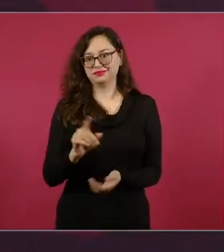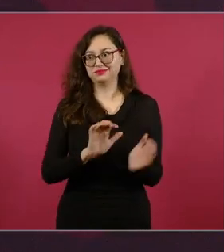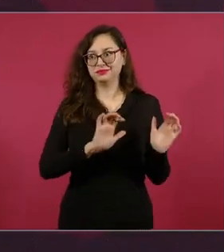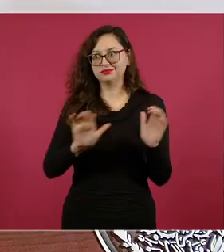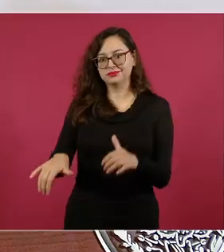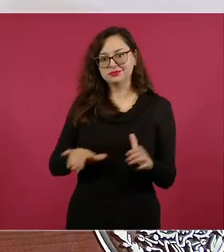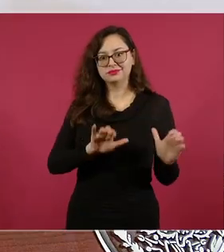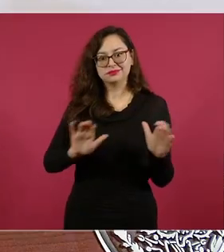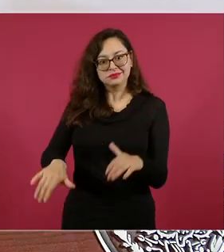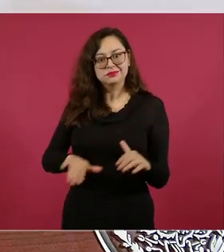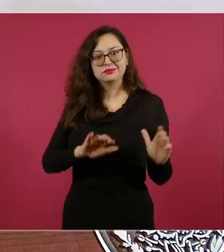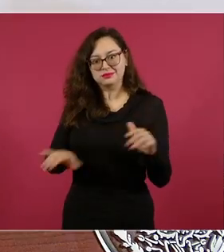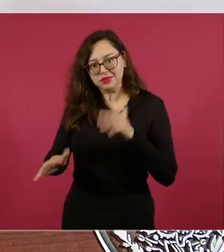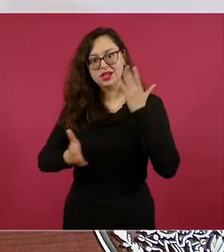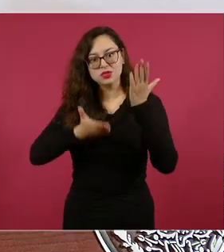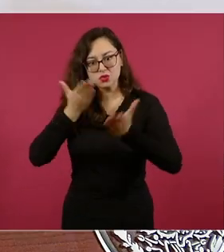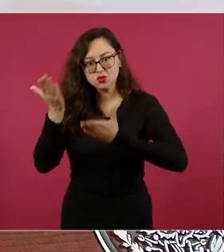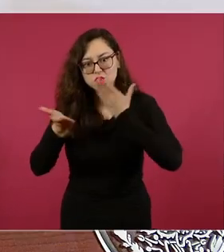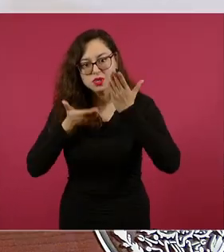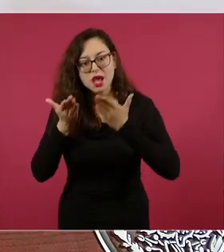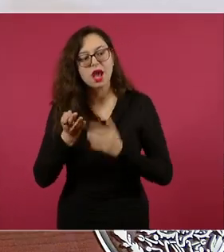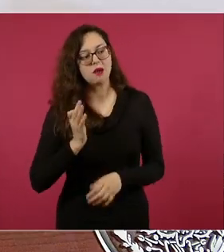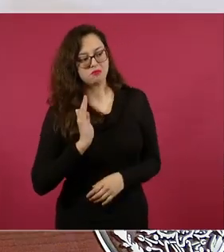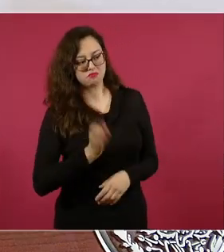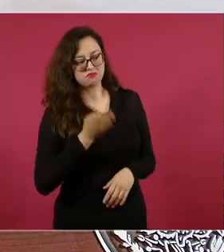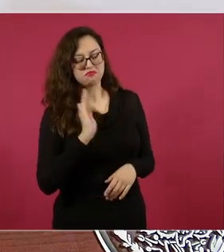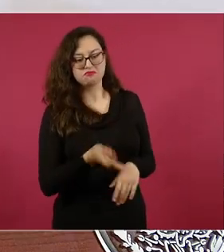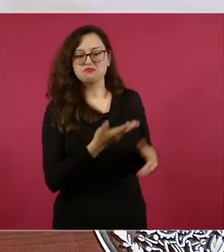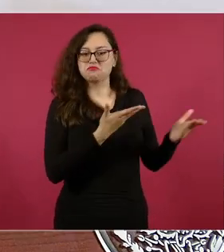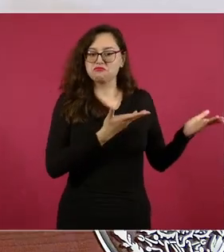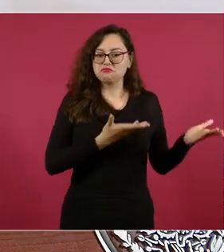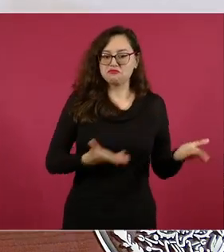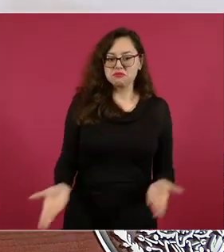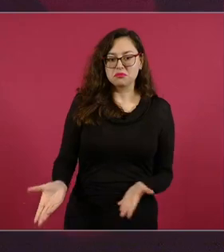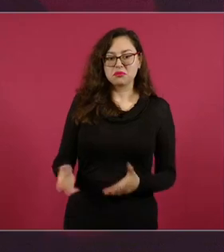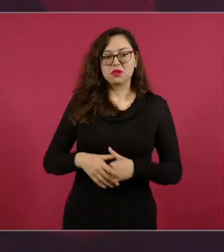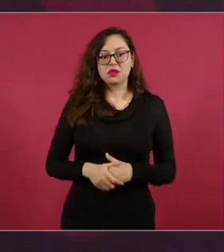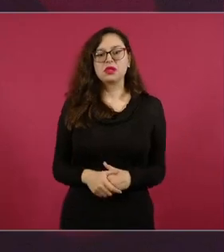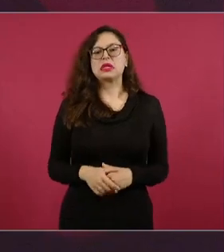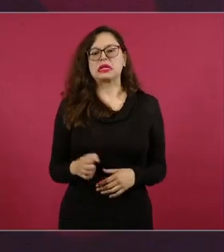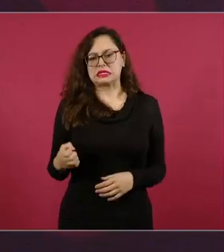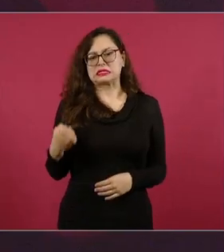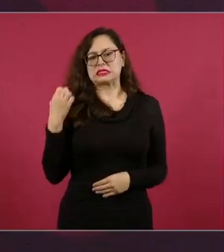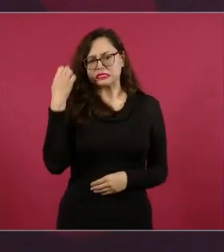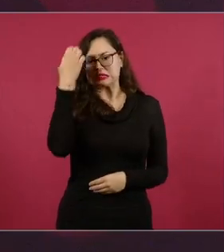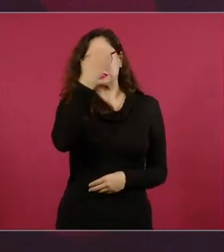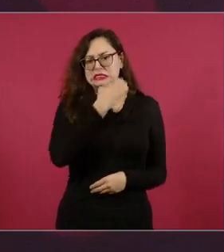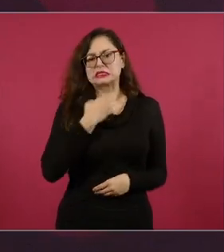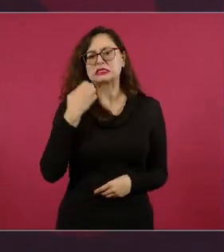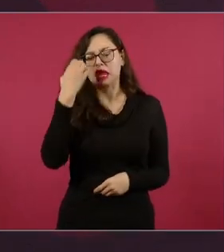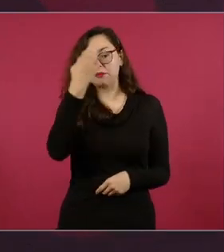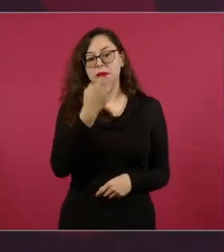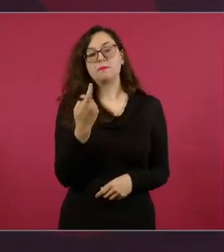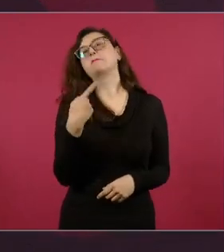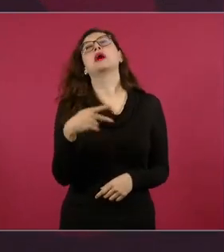quienes queríamos estudiar. Había examen de admisión, pero de cada 10